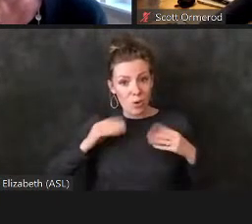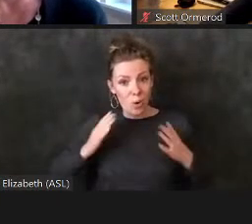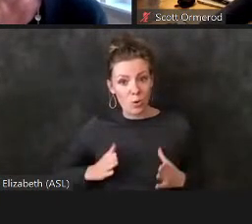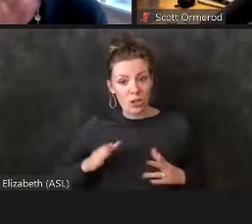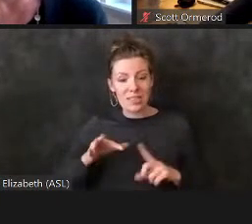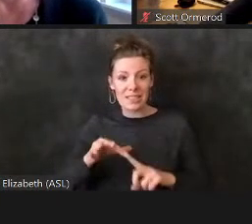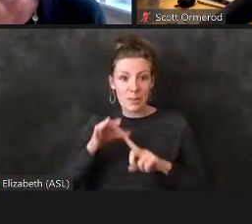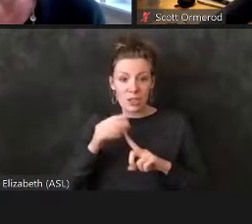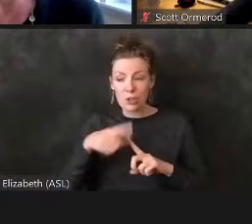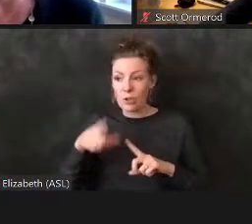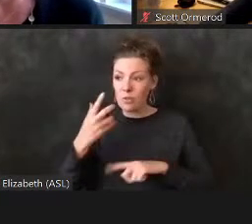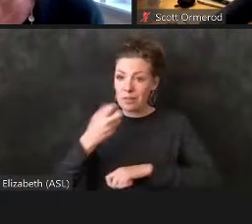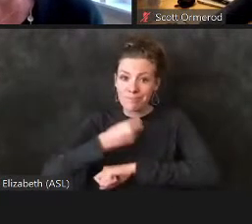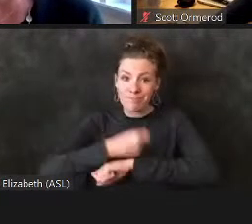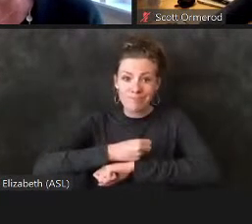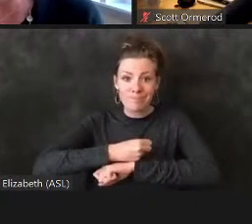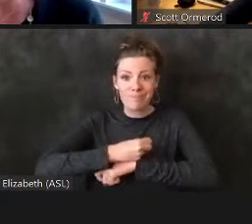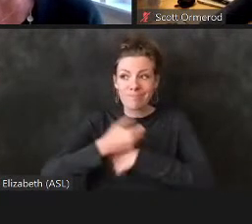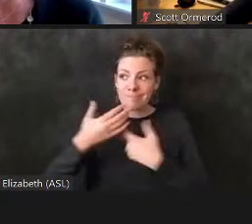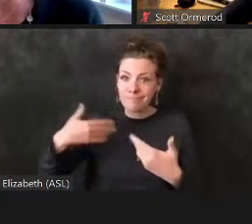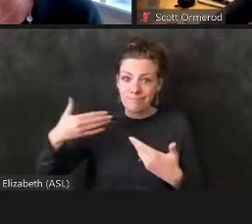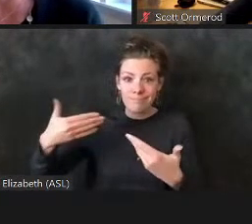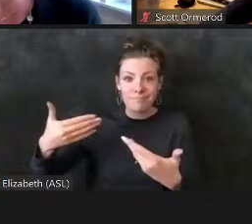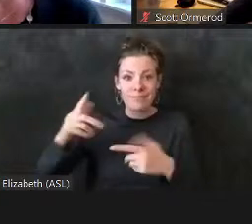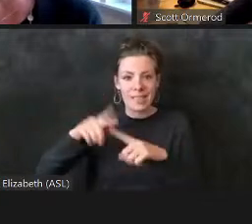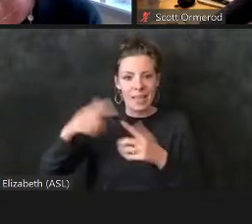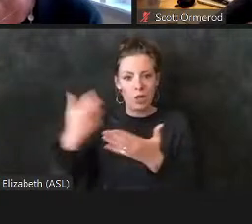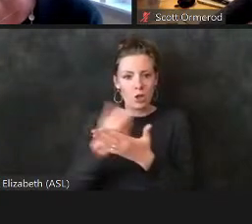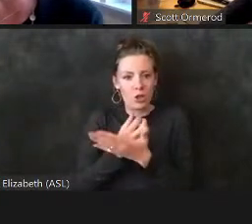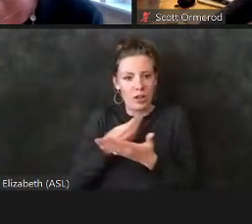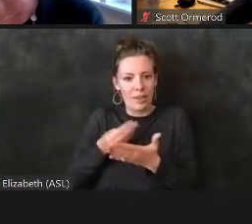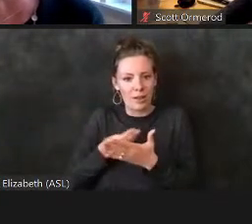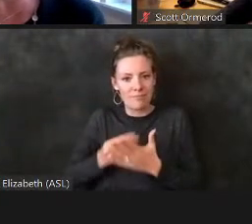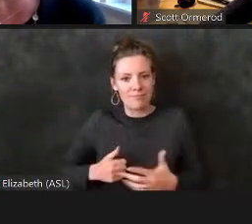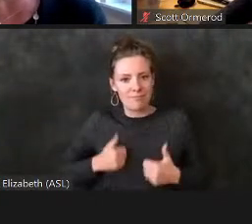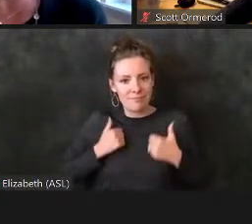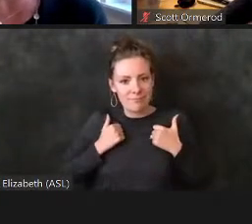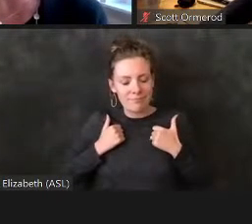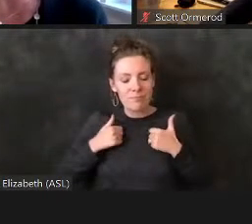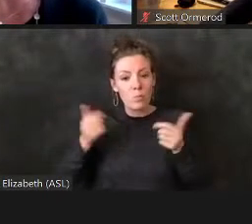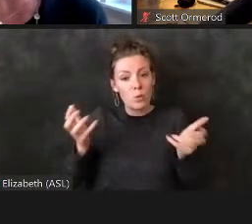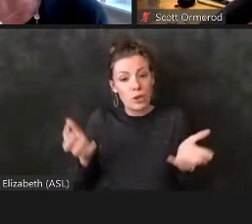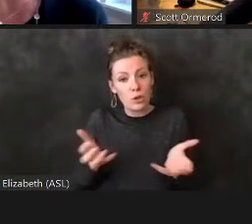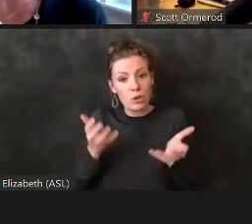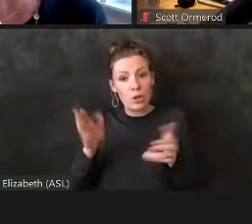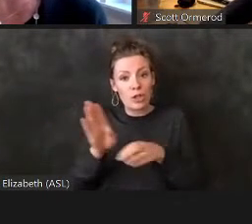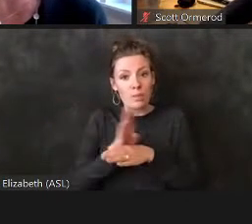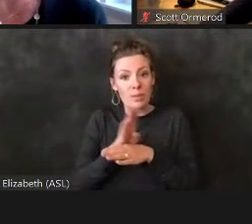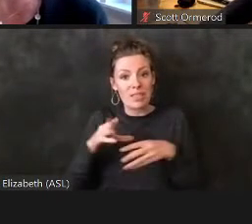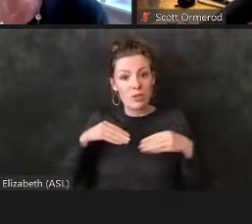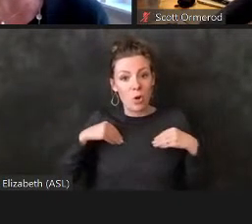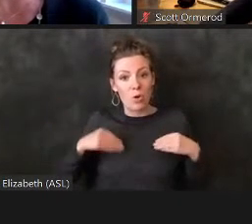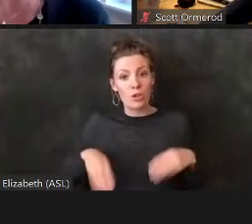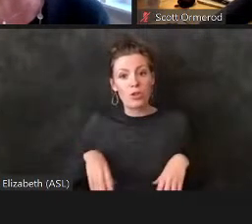los dueños de negocios que los han cerrado y que no han podido ganar su vivienda.